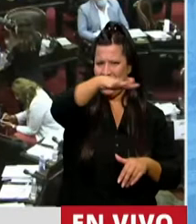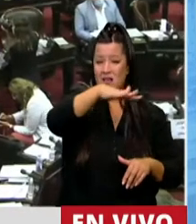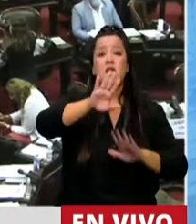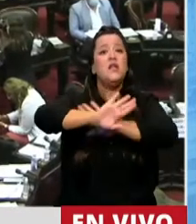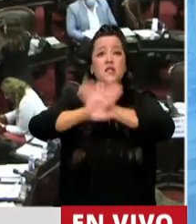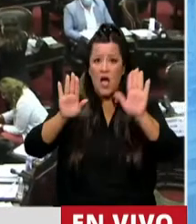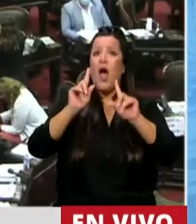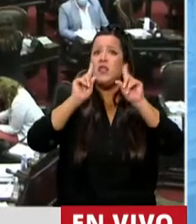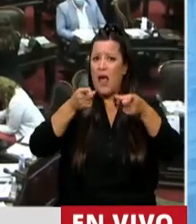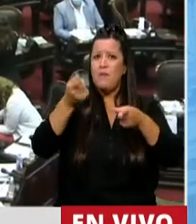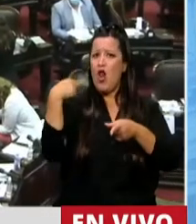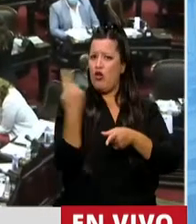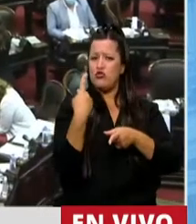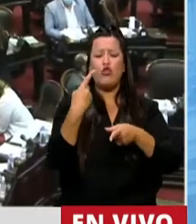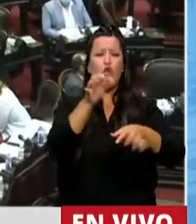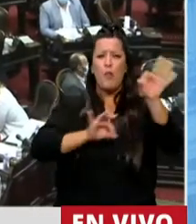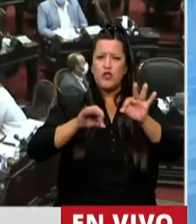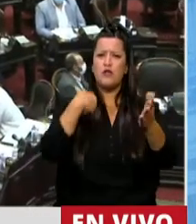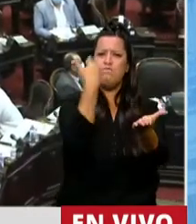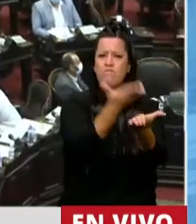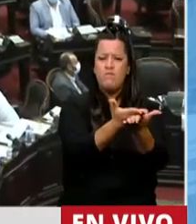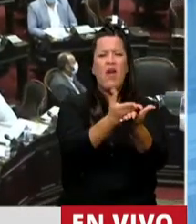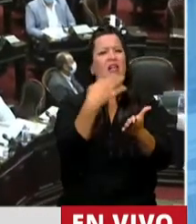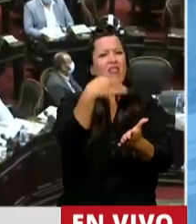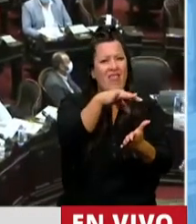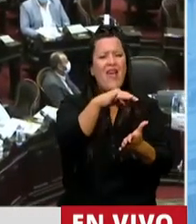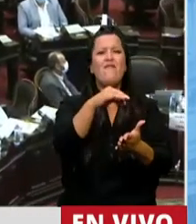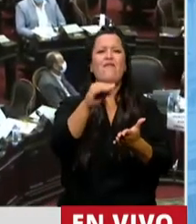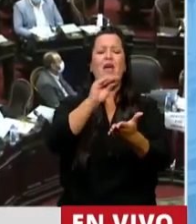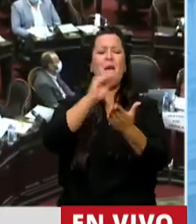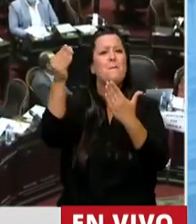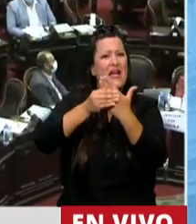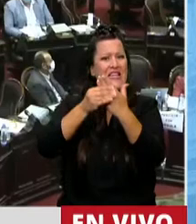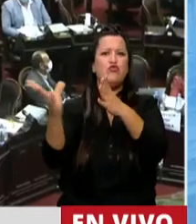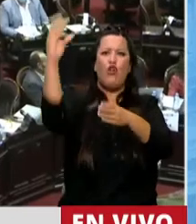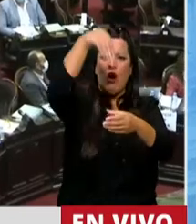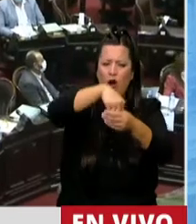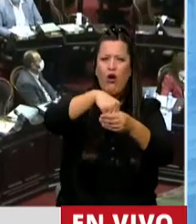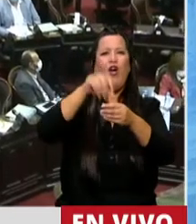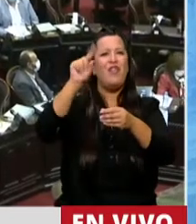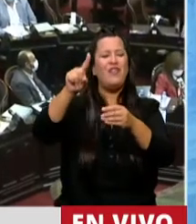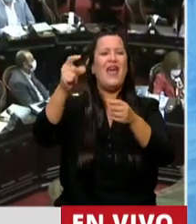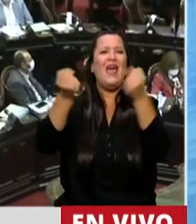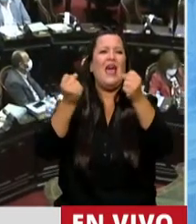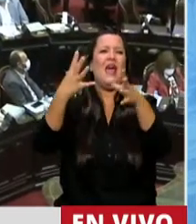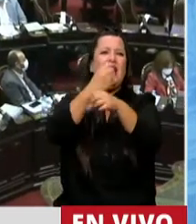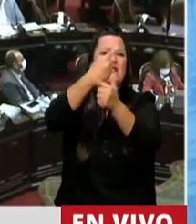presentar proyectos pidiendo la interpelación del señor ministro de